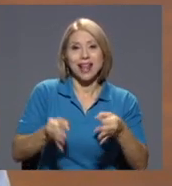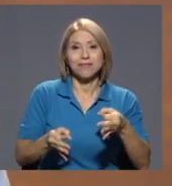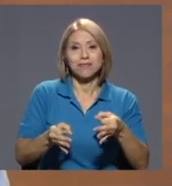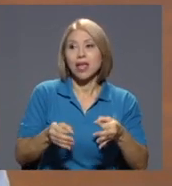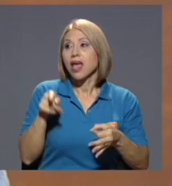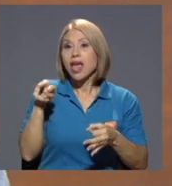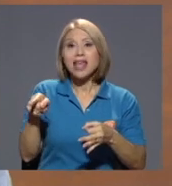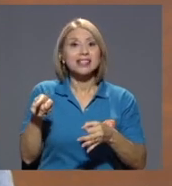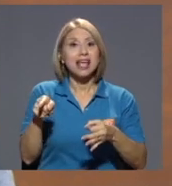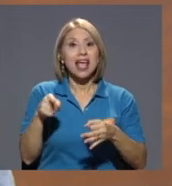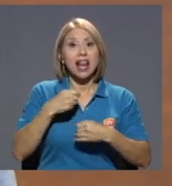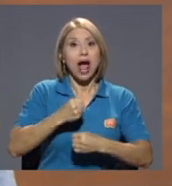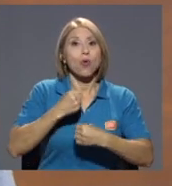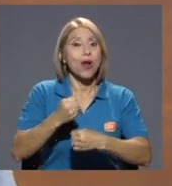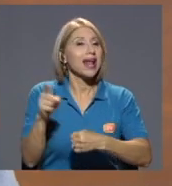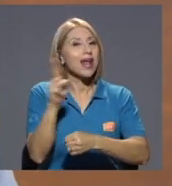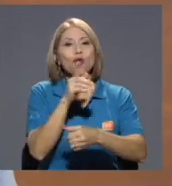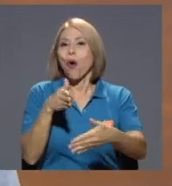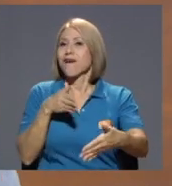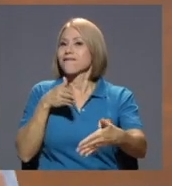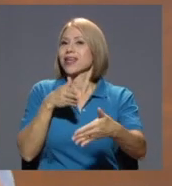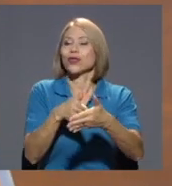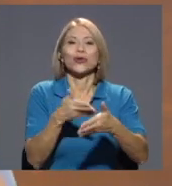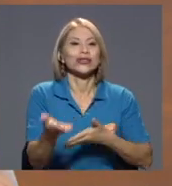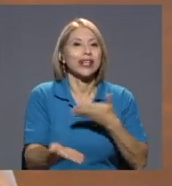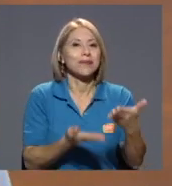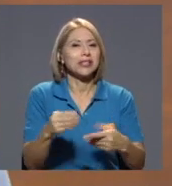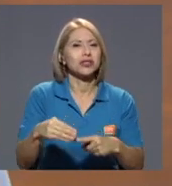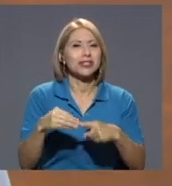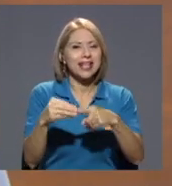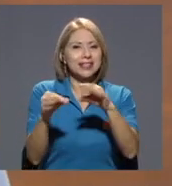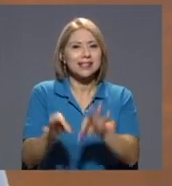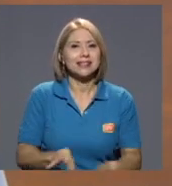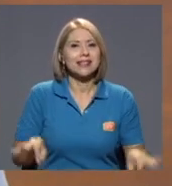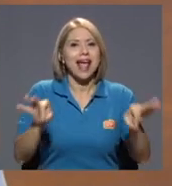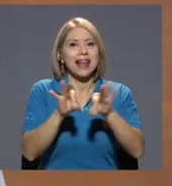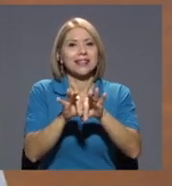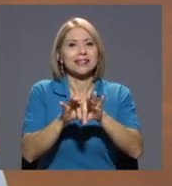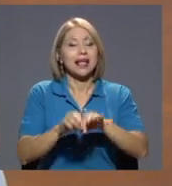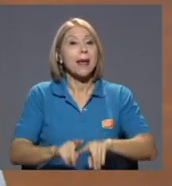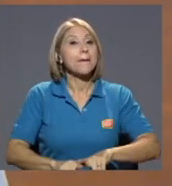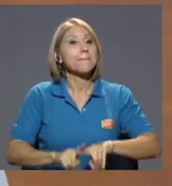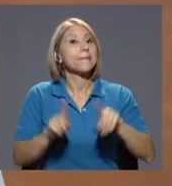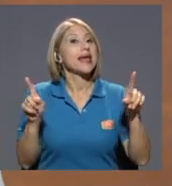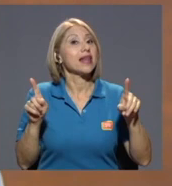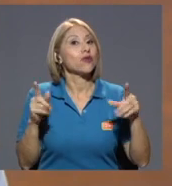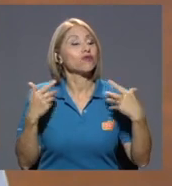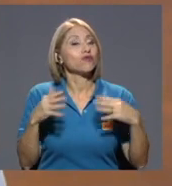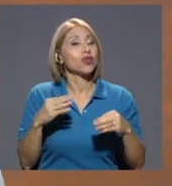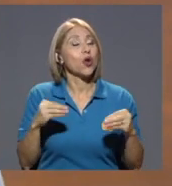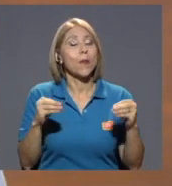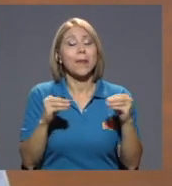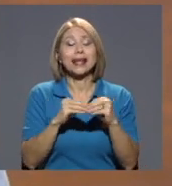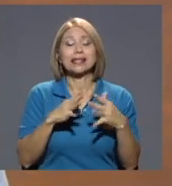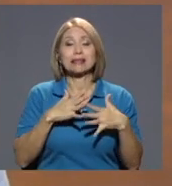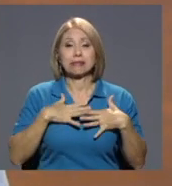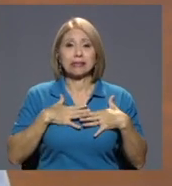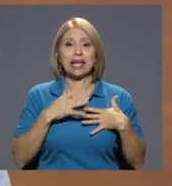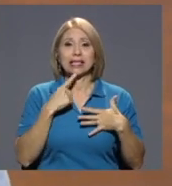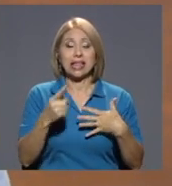sistemas esenciales pero lo más desafortunado que se puede haber dicho fue que un sindicalista líder de este país